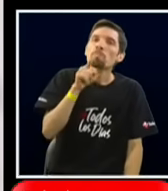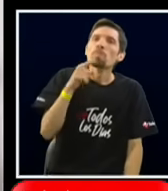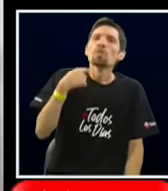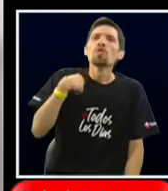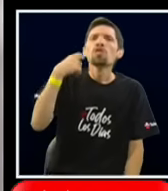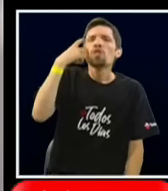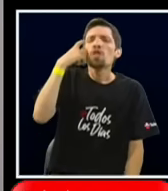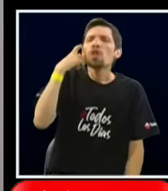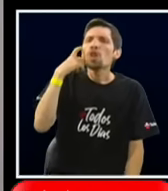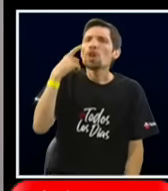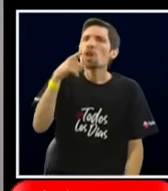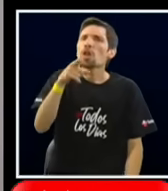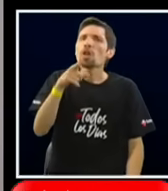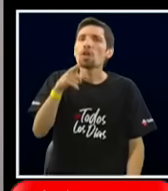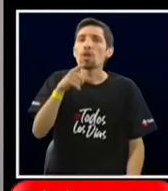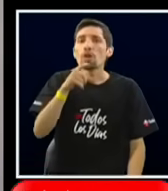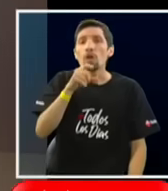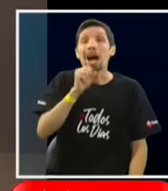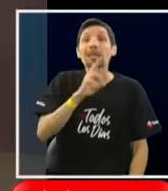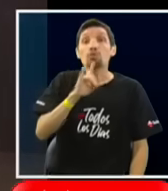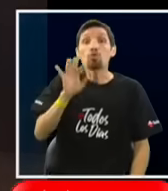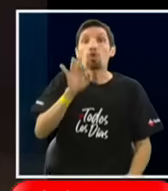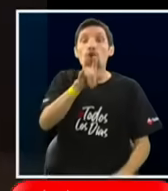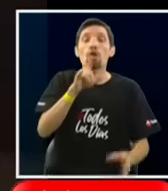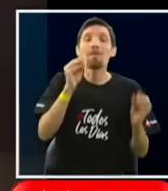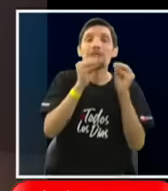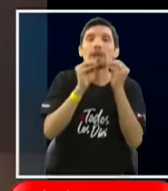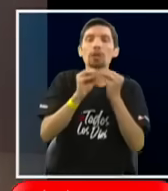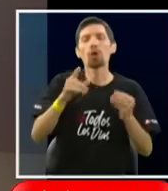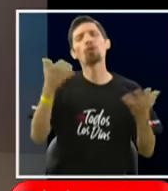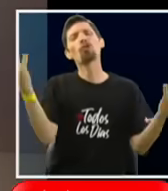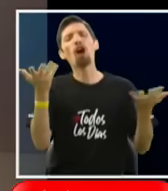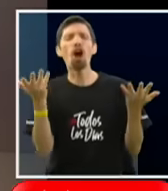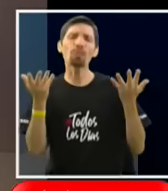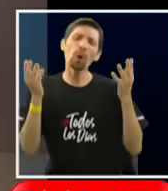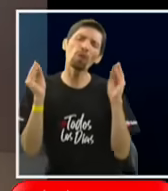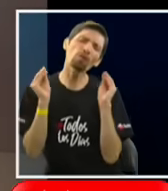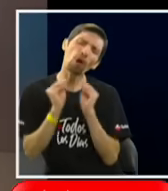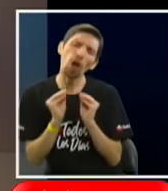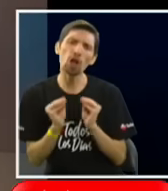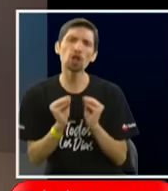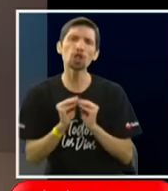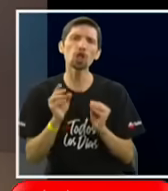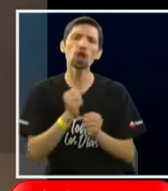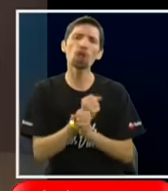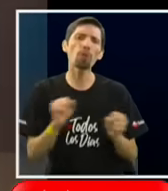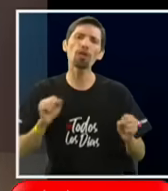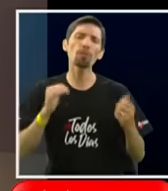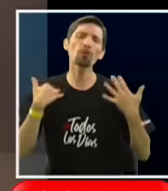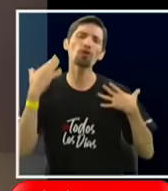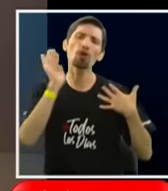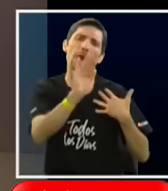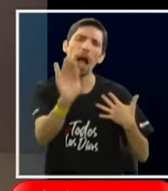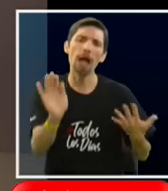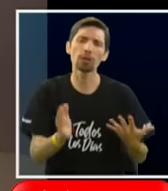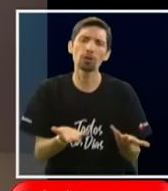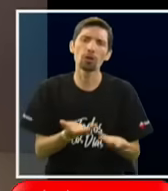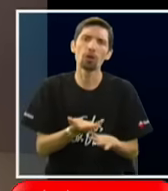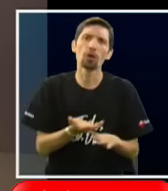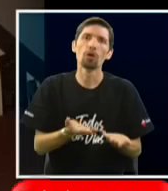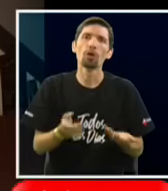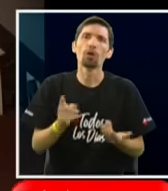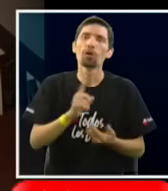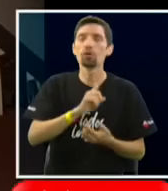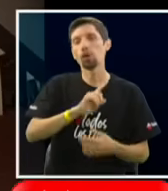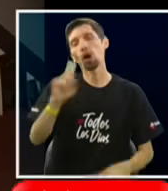que la rompemos con una besatón. Ay, pero Arturo, ¿cómo una besatón? Si ni siquiera podemos tocarnos. Córtala. No,